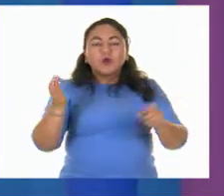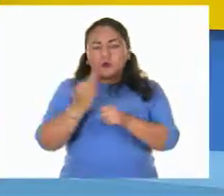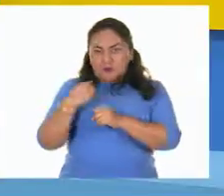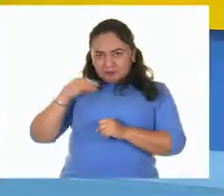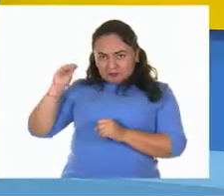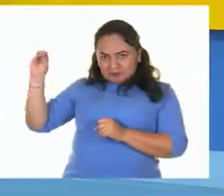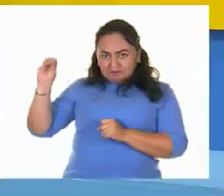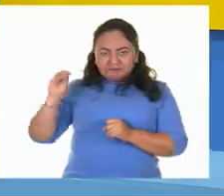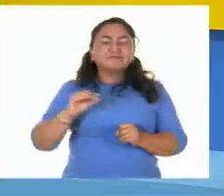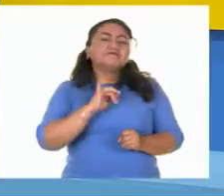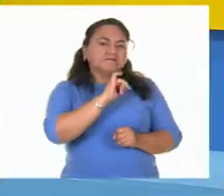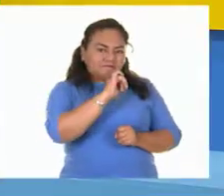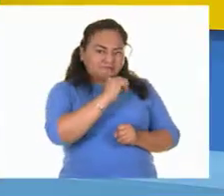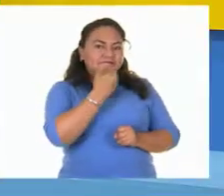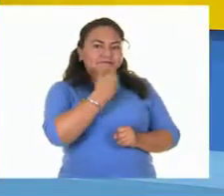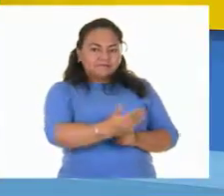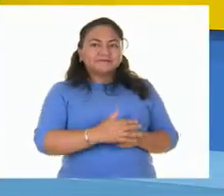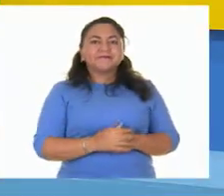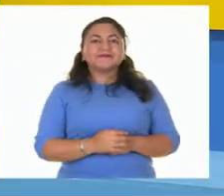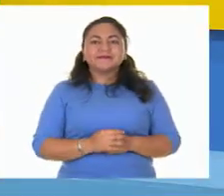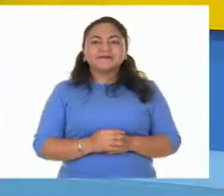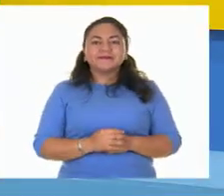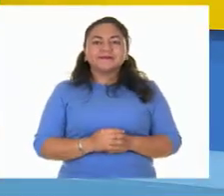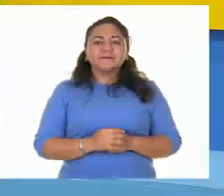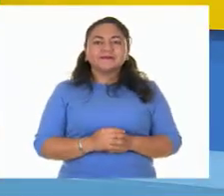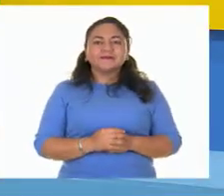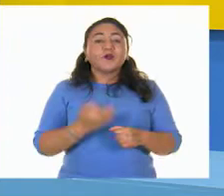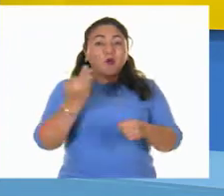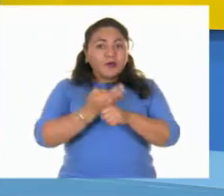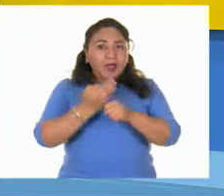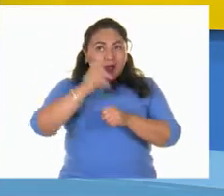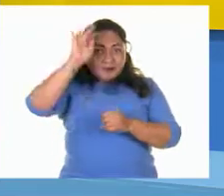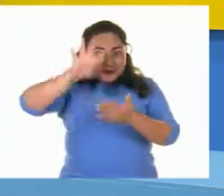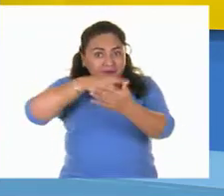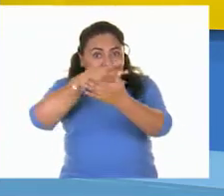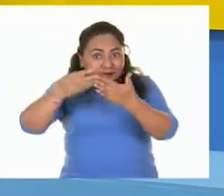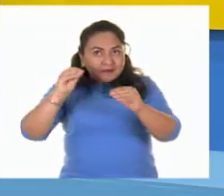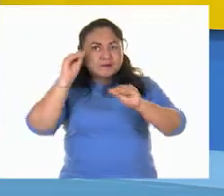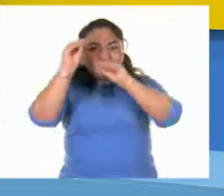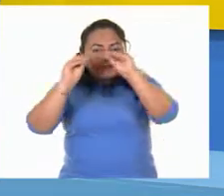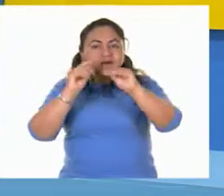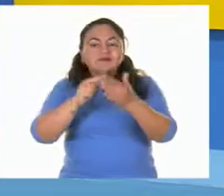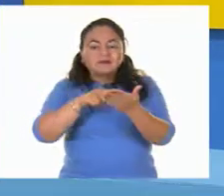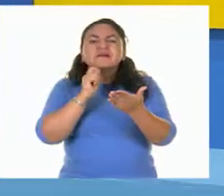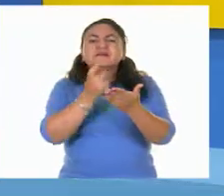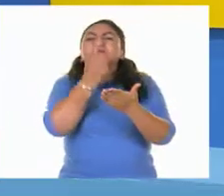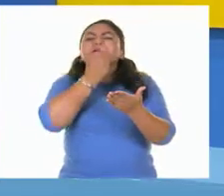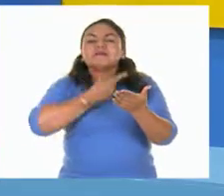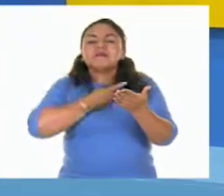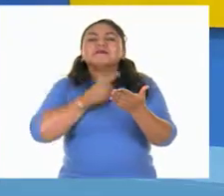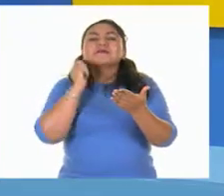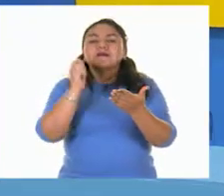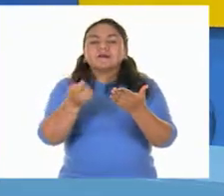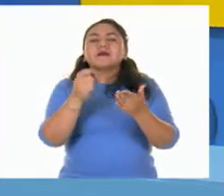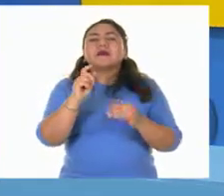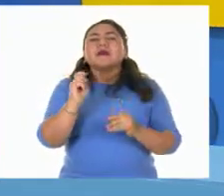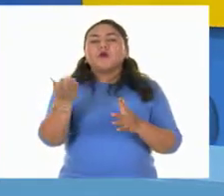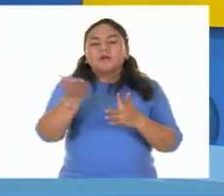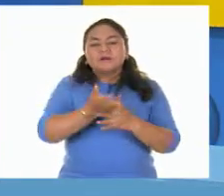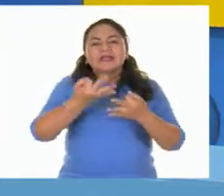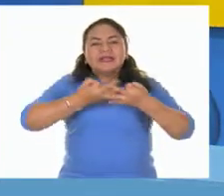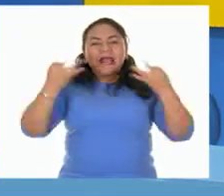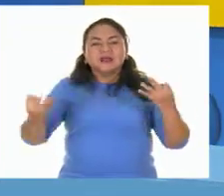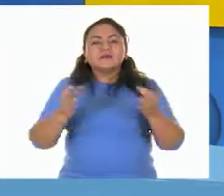Me parece perfecto, Jenny. Vamos a pegar el texto correspondiente que nos diga en qué consistió el reparto agrario.